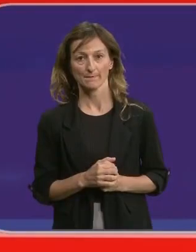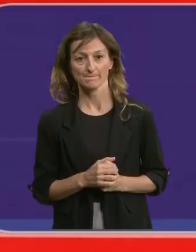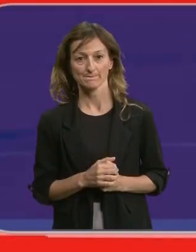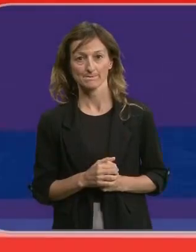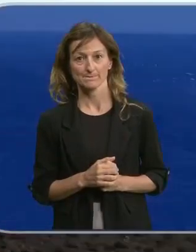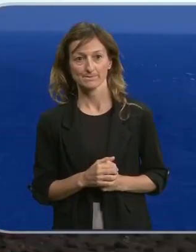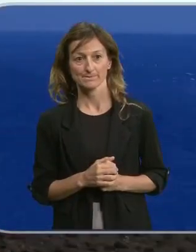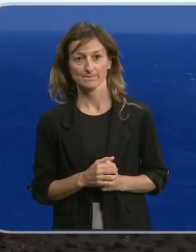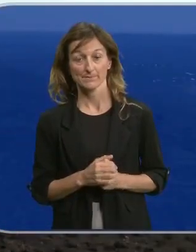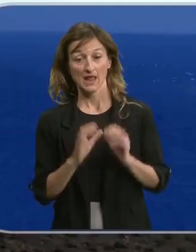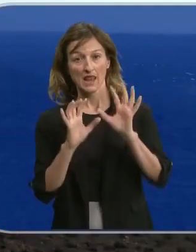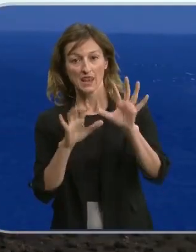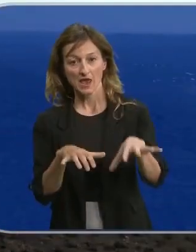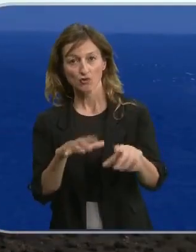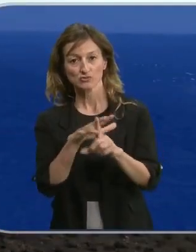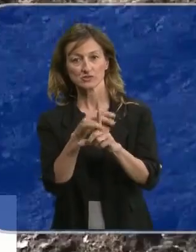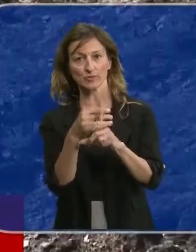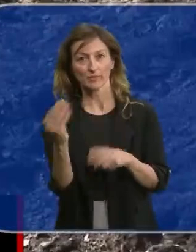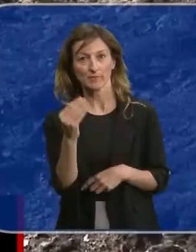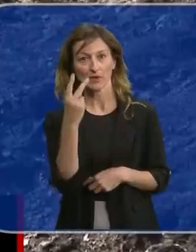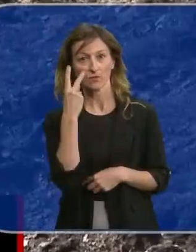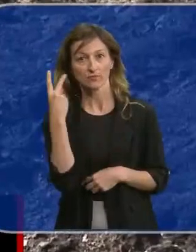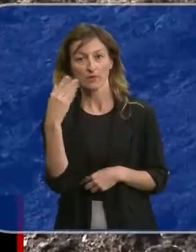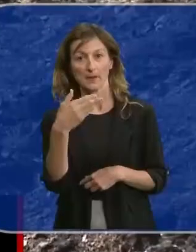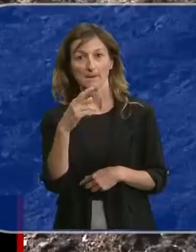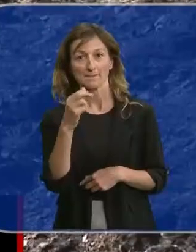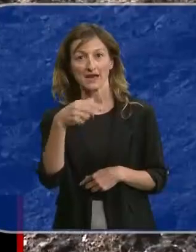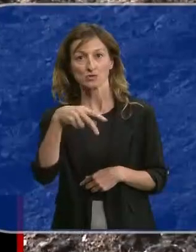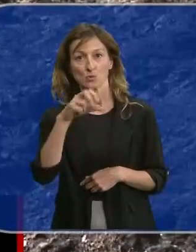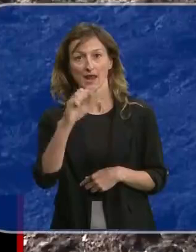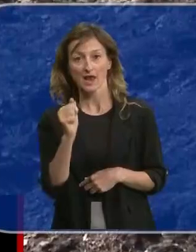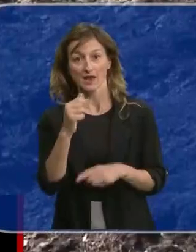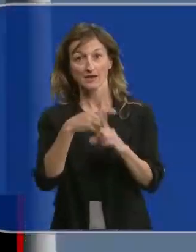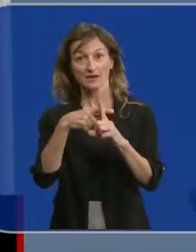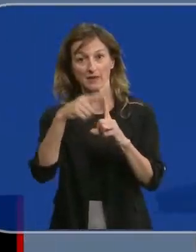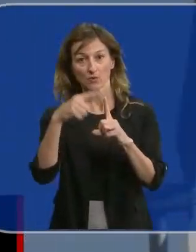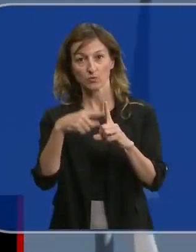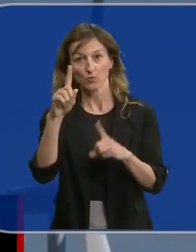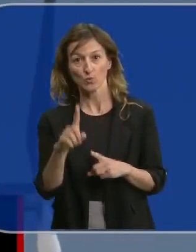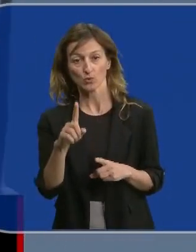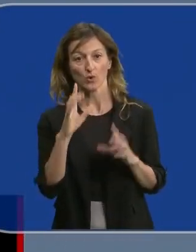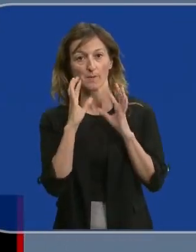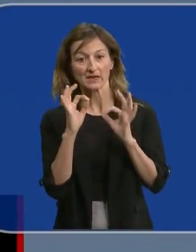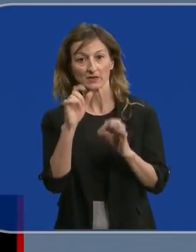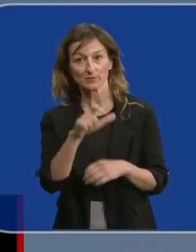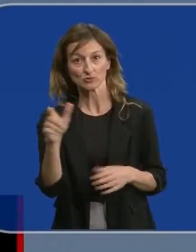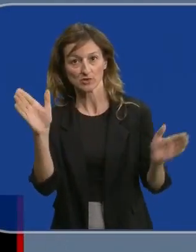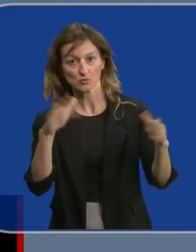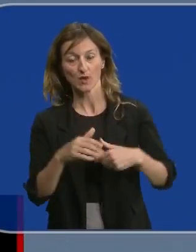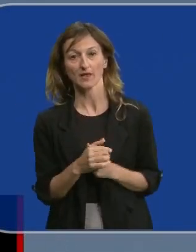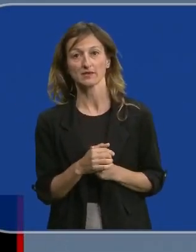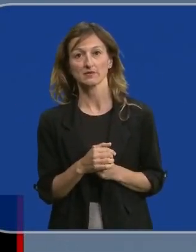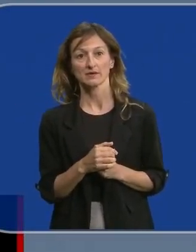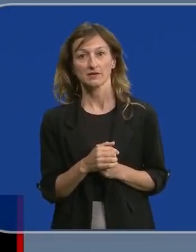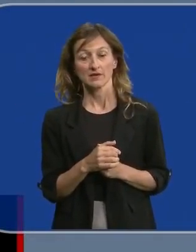extinguir en León mejora la situación son imágenes de brañuelas el incendio ha bajado ael uno porque ya no hay peligro para la población